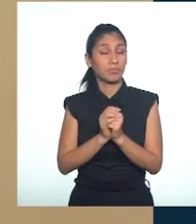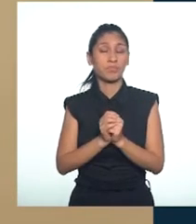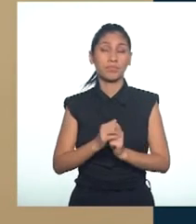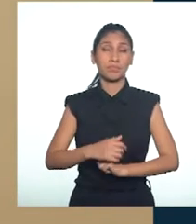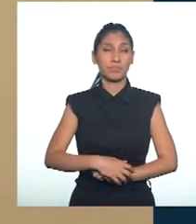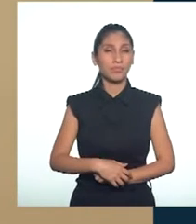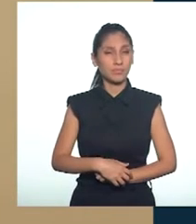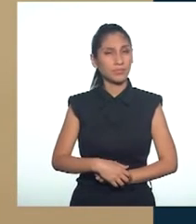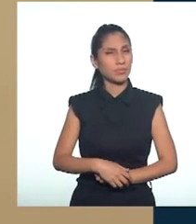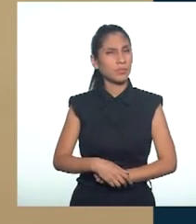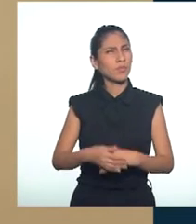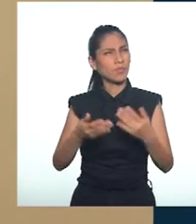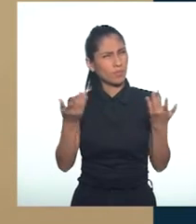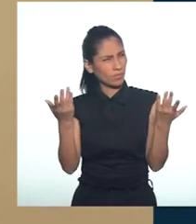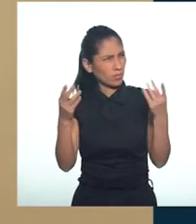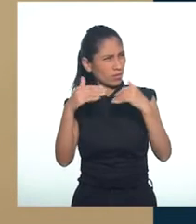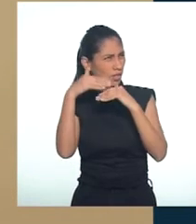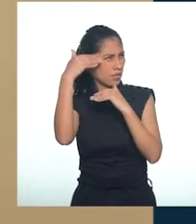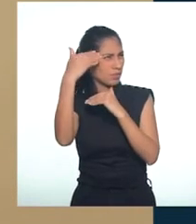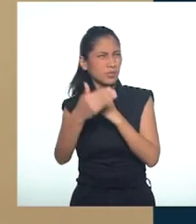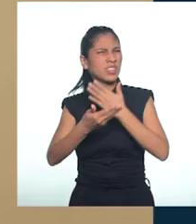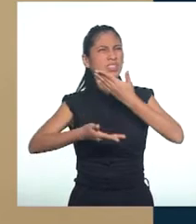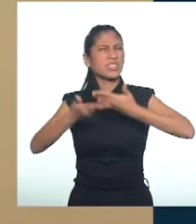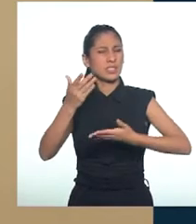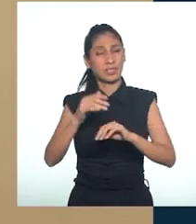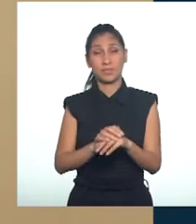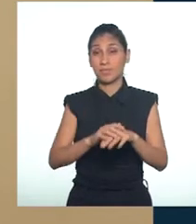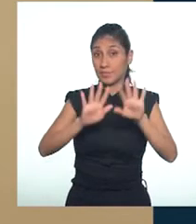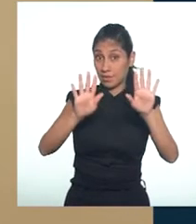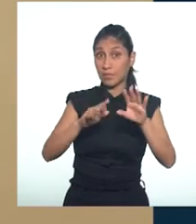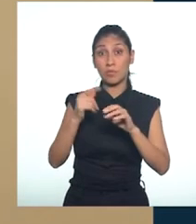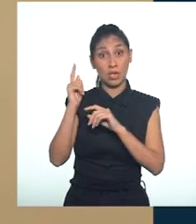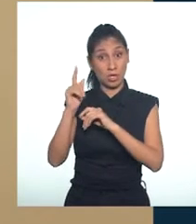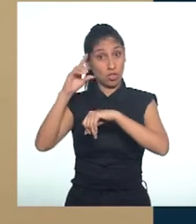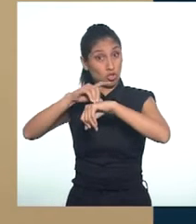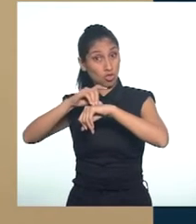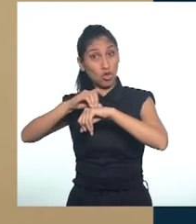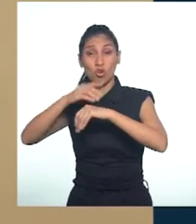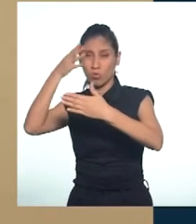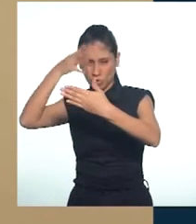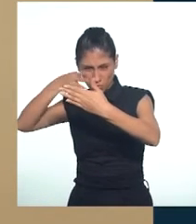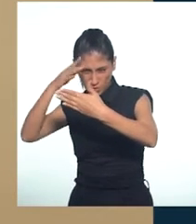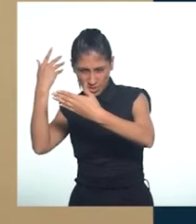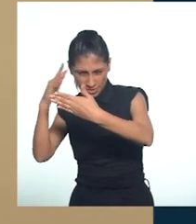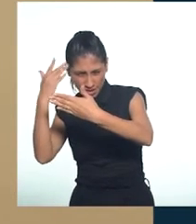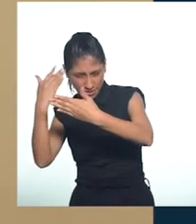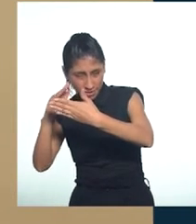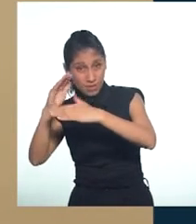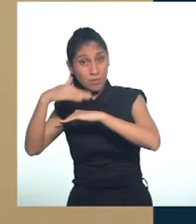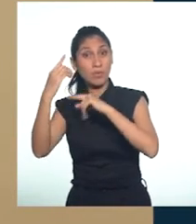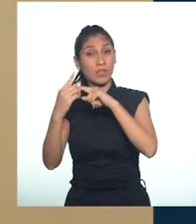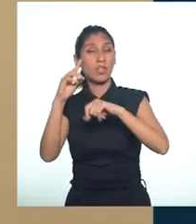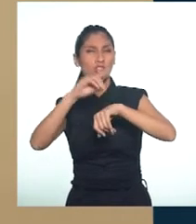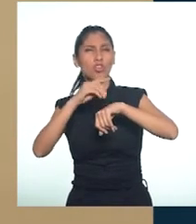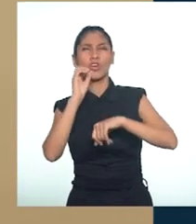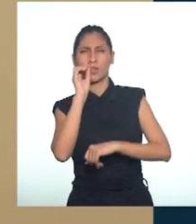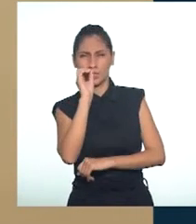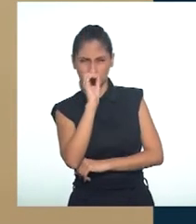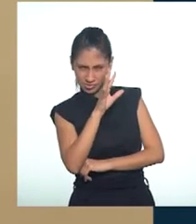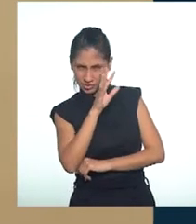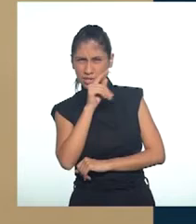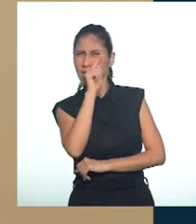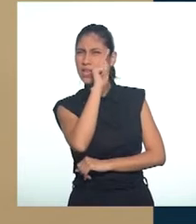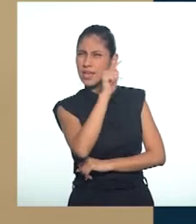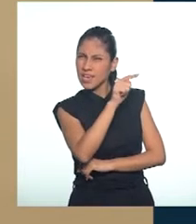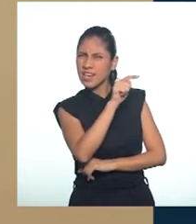produce la tuberculosis. Después, según los resultados, el personal de salud informará si